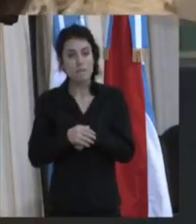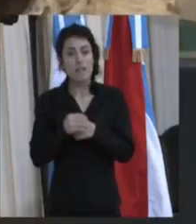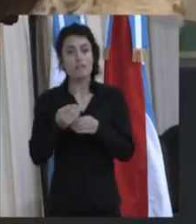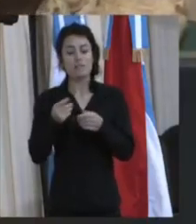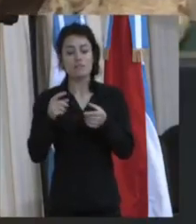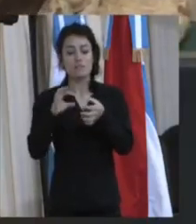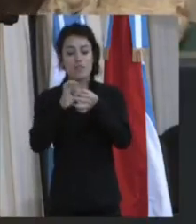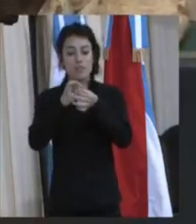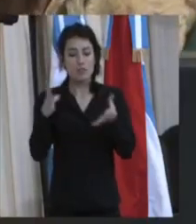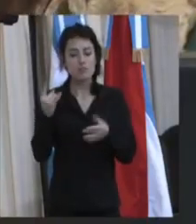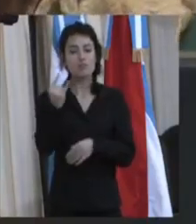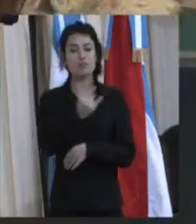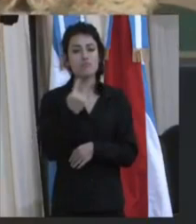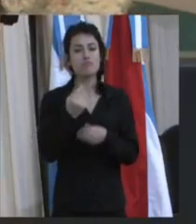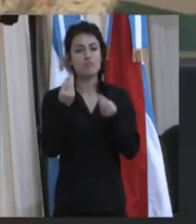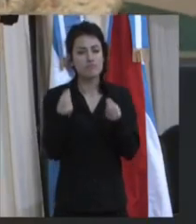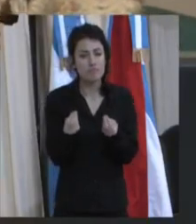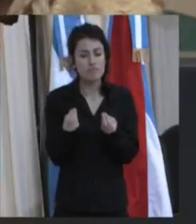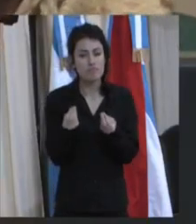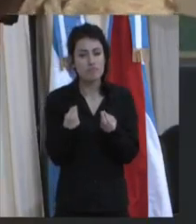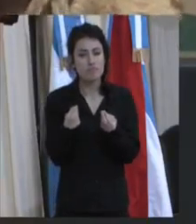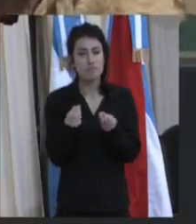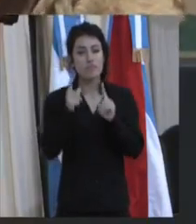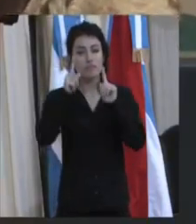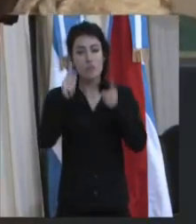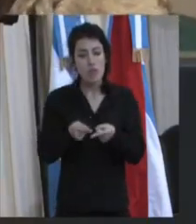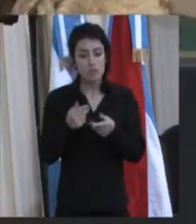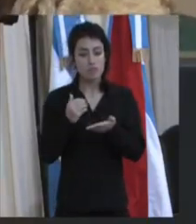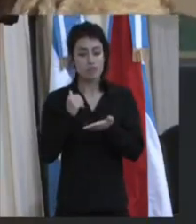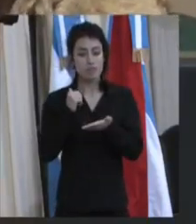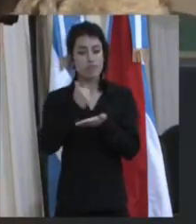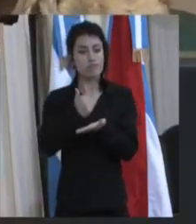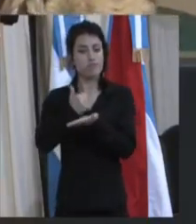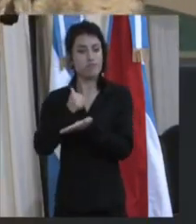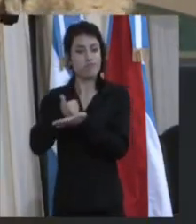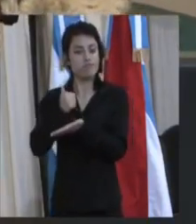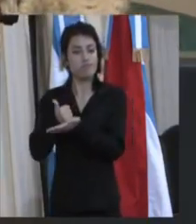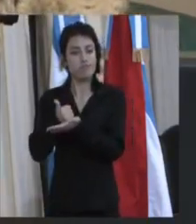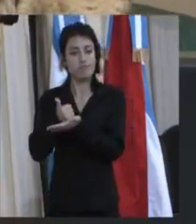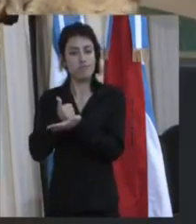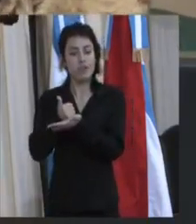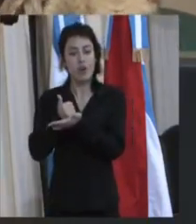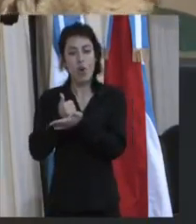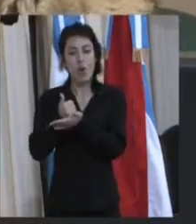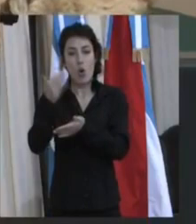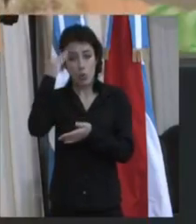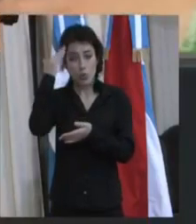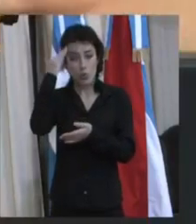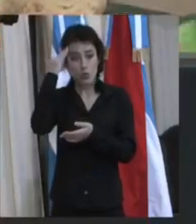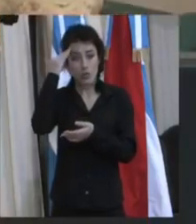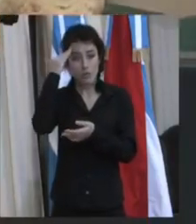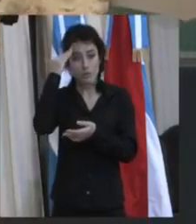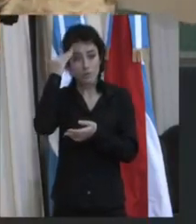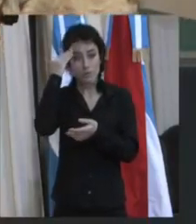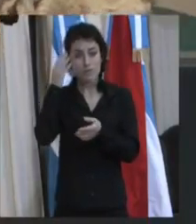democracia universitaria también empieza a participar de cuestiones culturales. Esto que